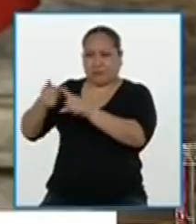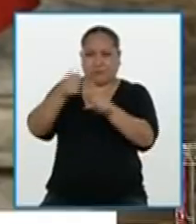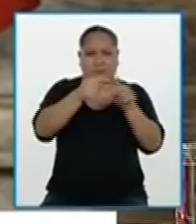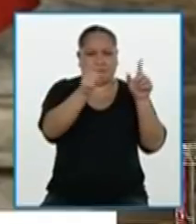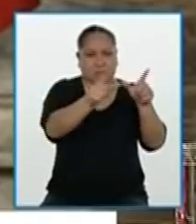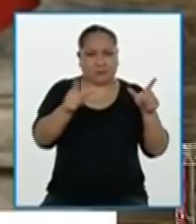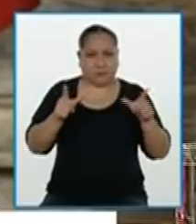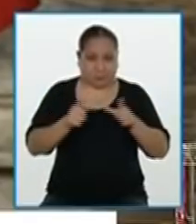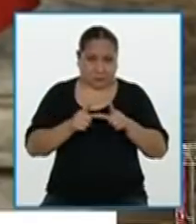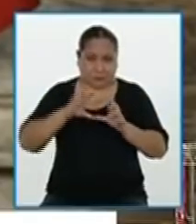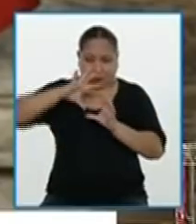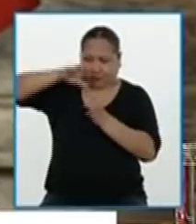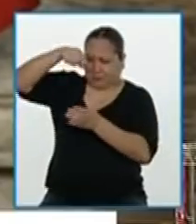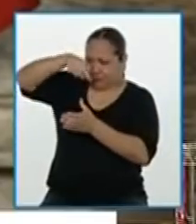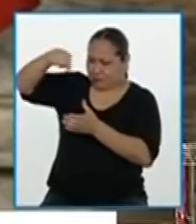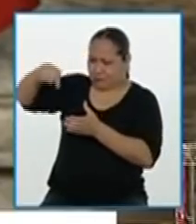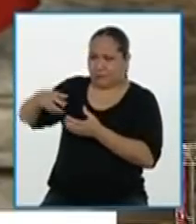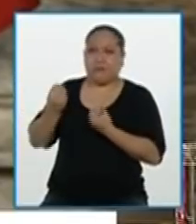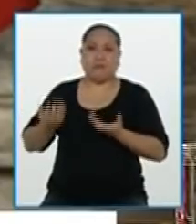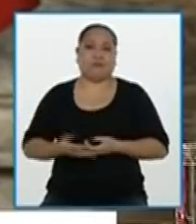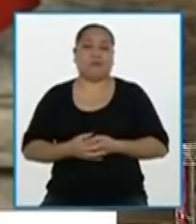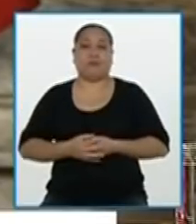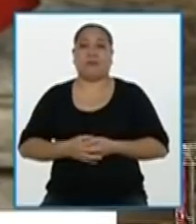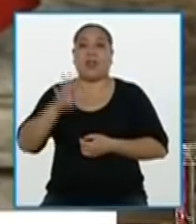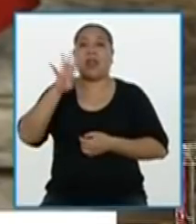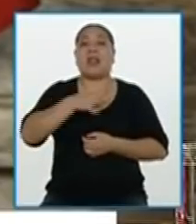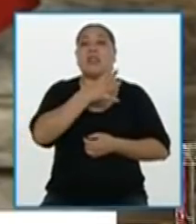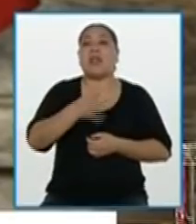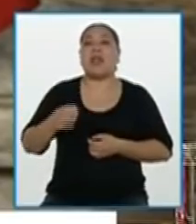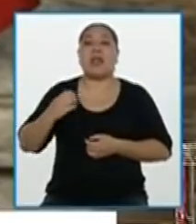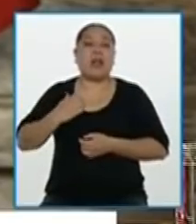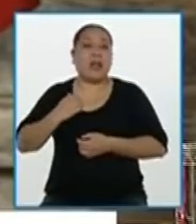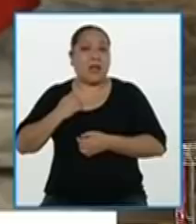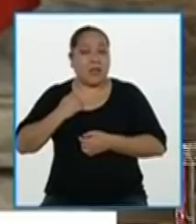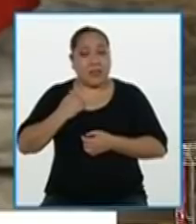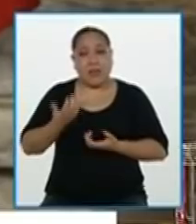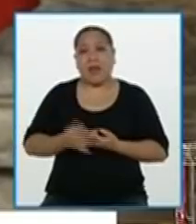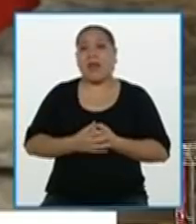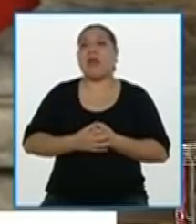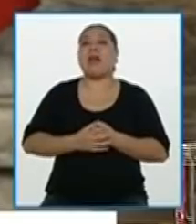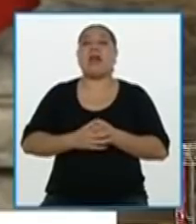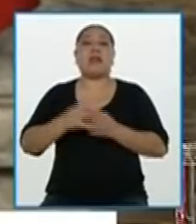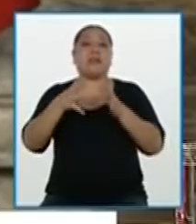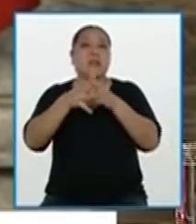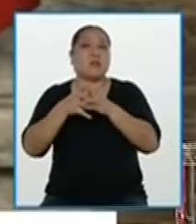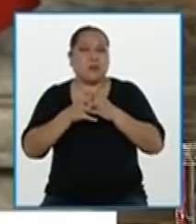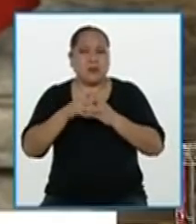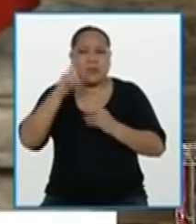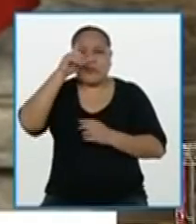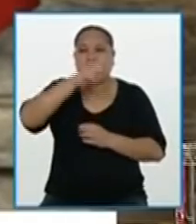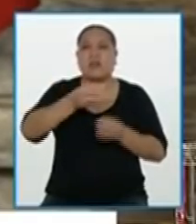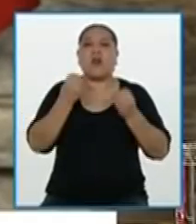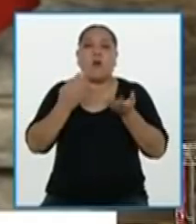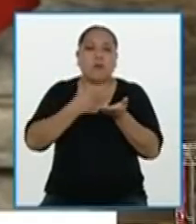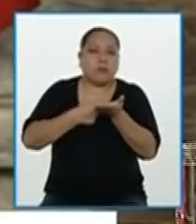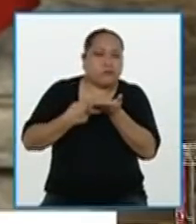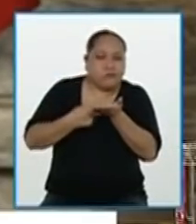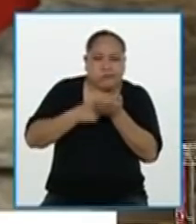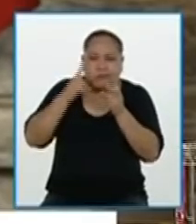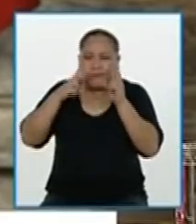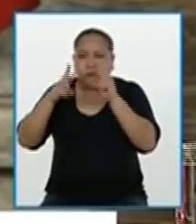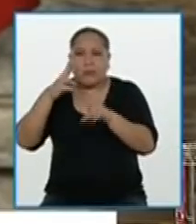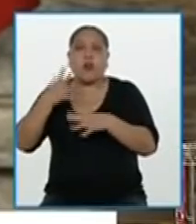pasado. Todavía no nos recuperamos, todavía no levantamos cabeza del todo, y entonces ahí sería importante, pues, hacer un manejo, digamos,